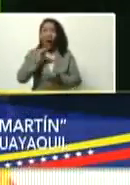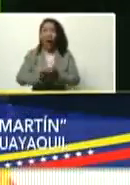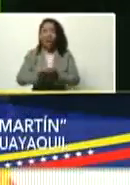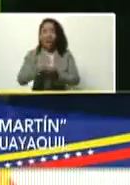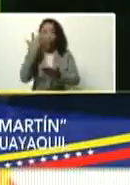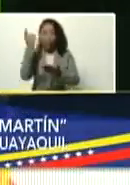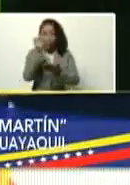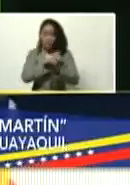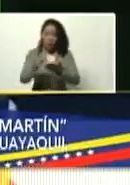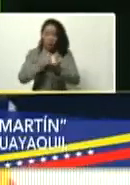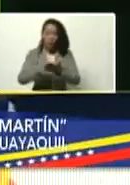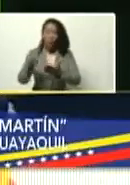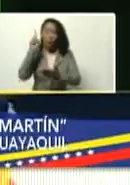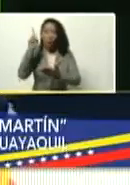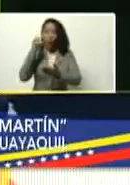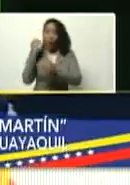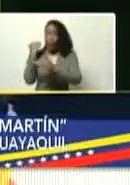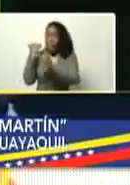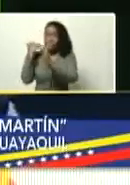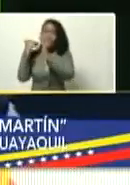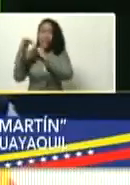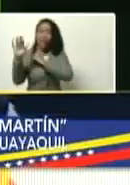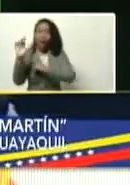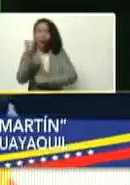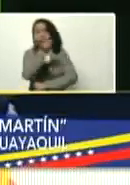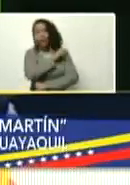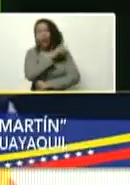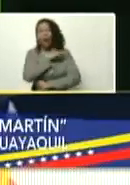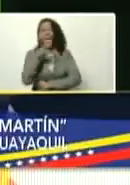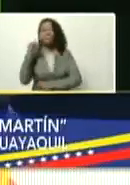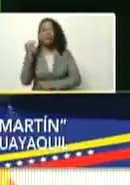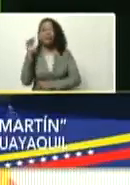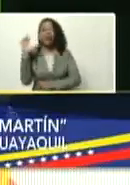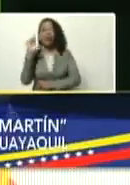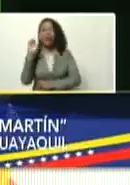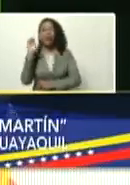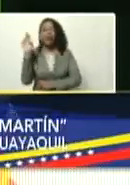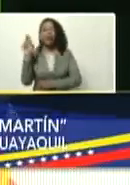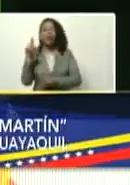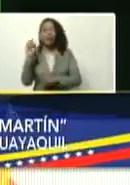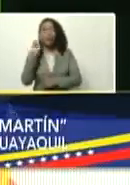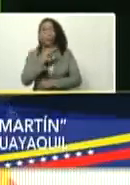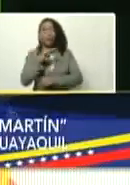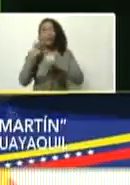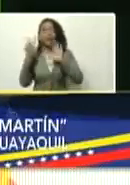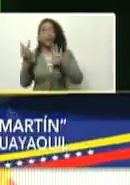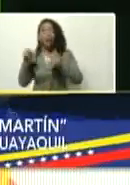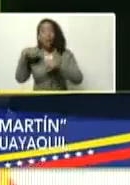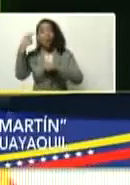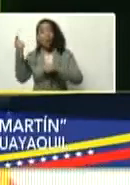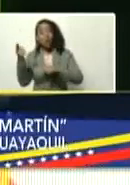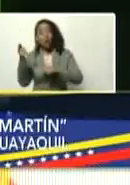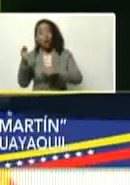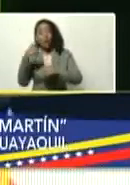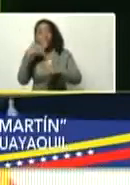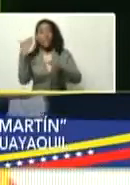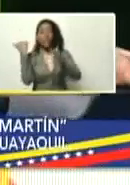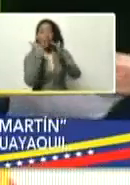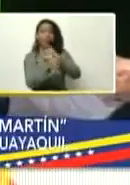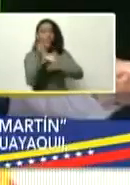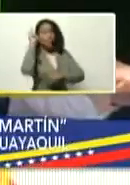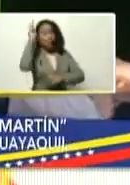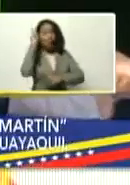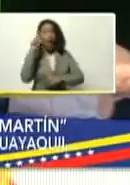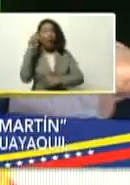él. Una que le envía al general Miller el 19 de abril del 27 y otra que le dirige al mariscal peruano